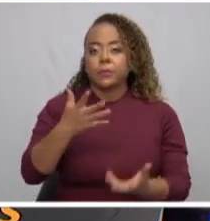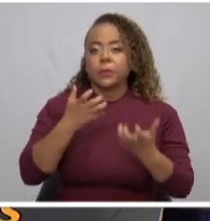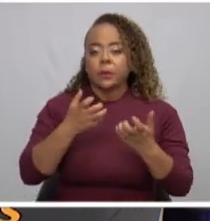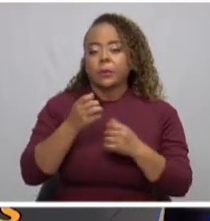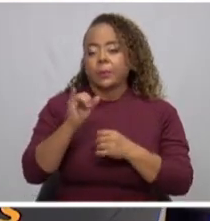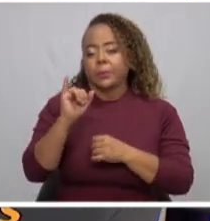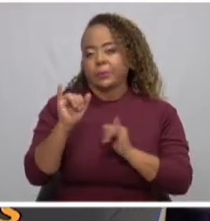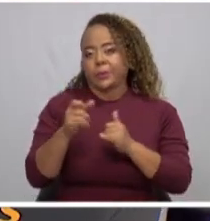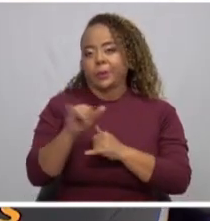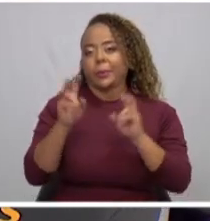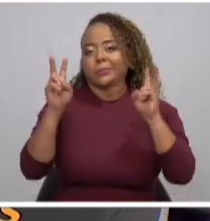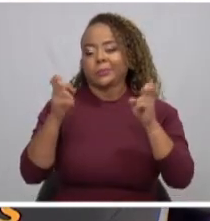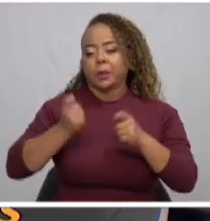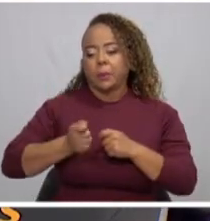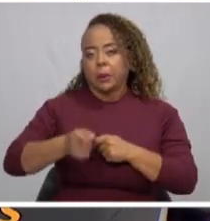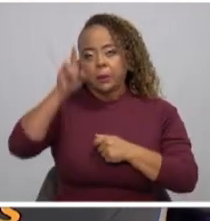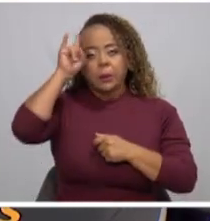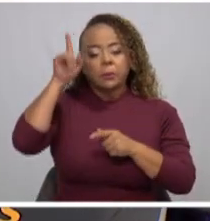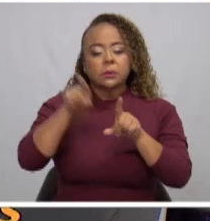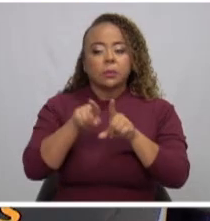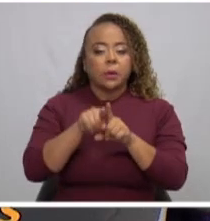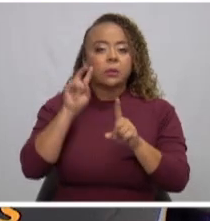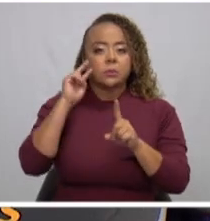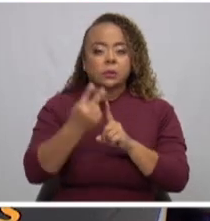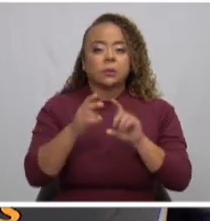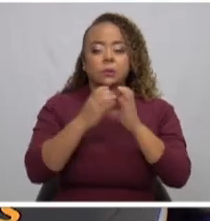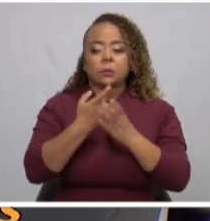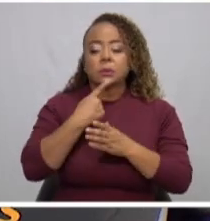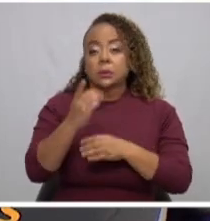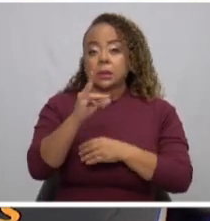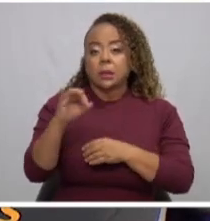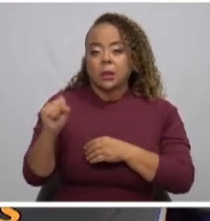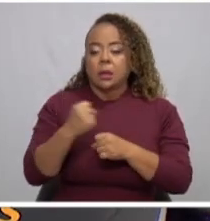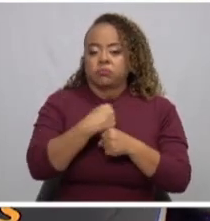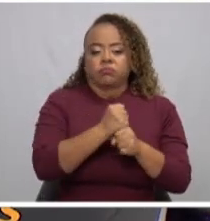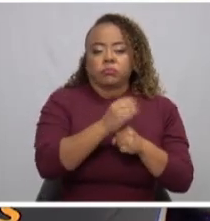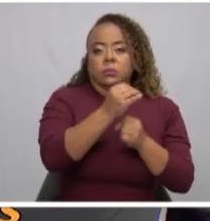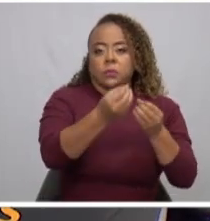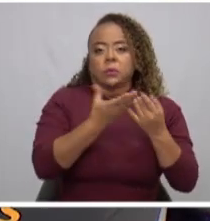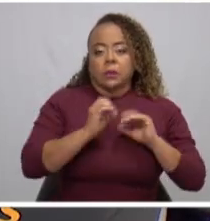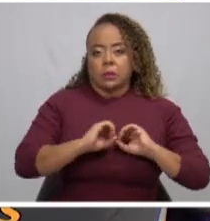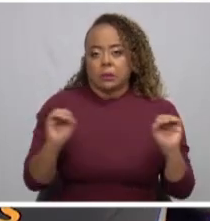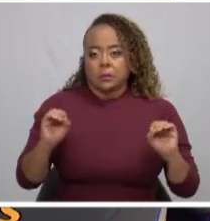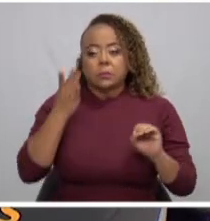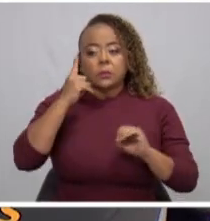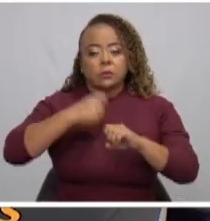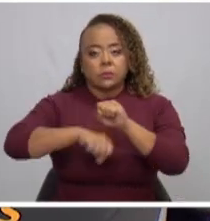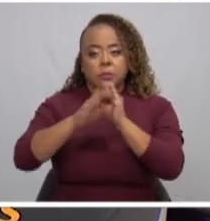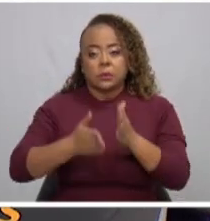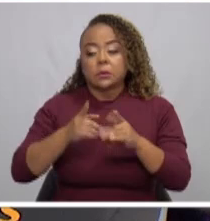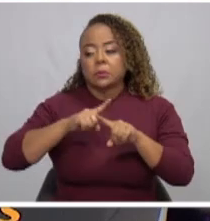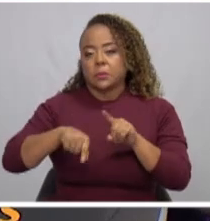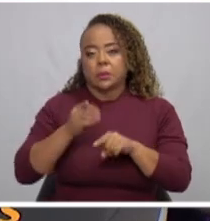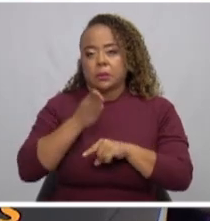del está la perspectiva de los clubes que dicen la caja nos asfixia y no nos da absolutamente nada porque un futbolista no puede Ni